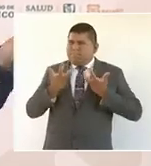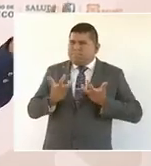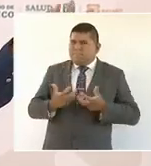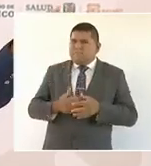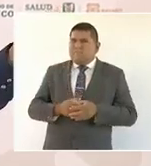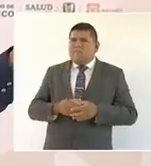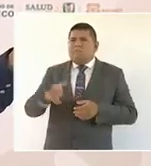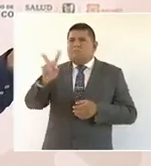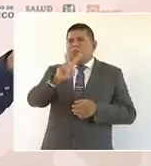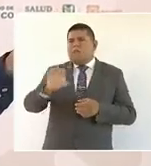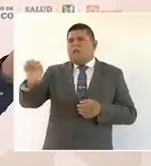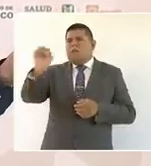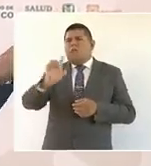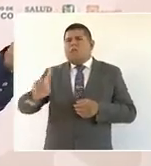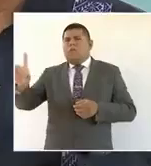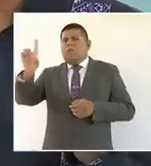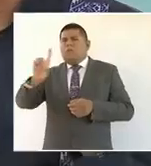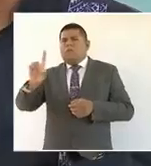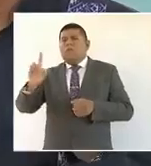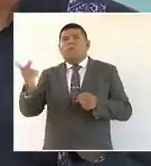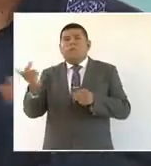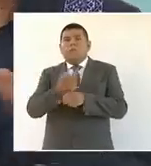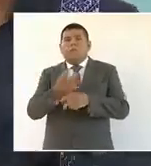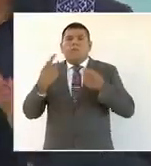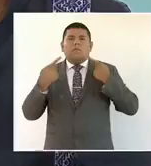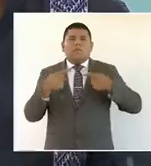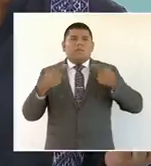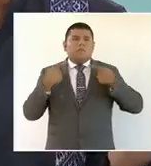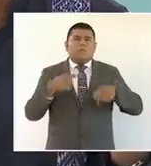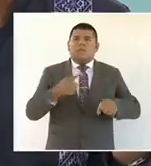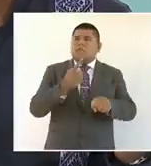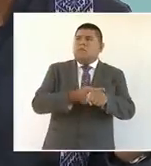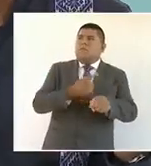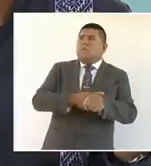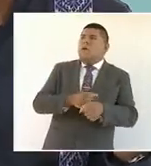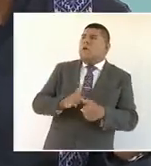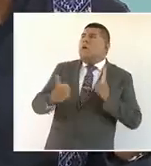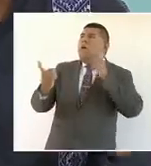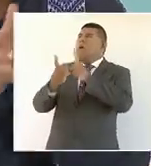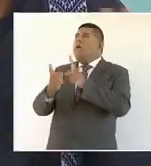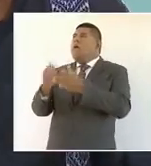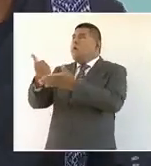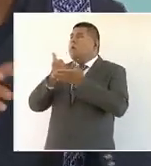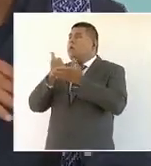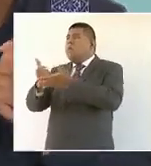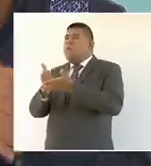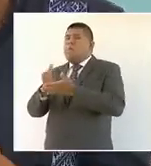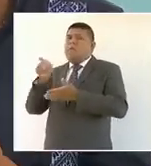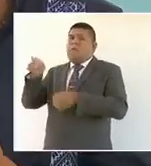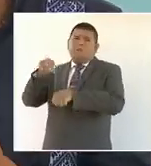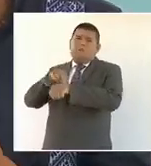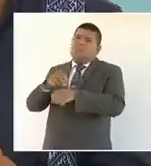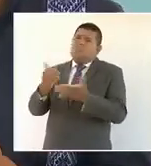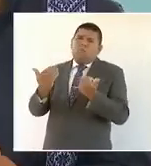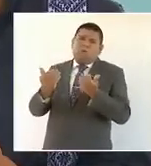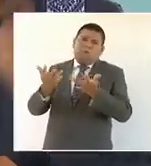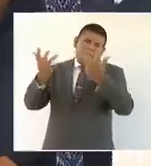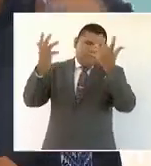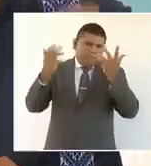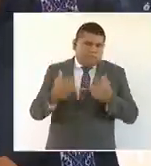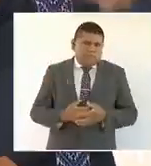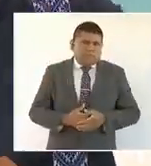Los fines de semana no se podía enfermar la gente porque no hay médicos en los centros de salud.